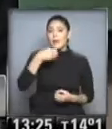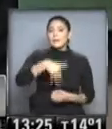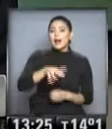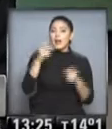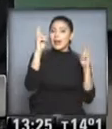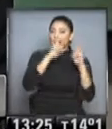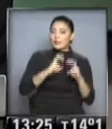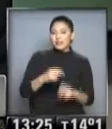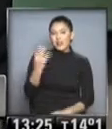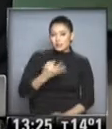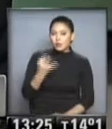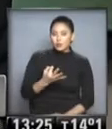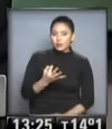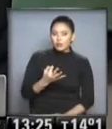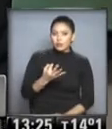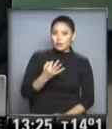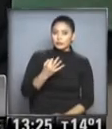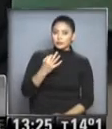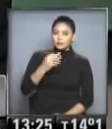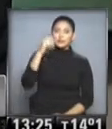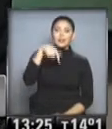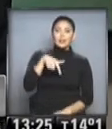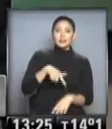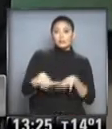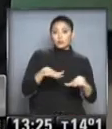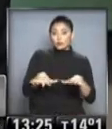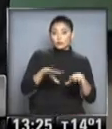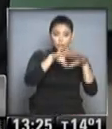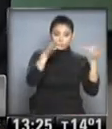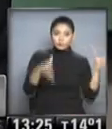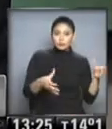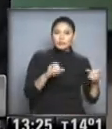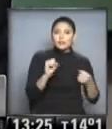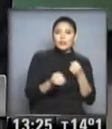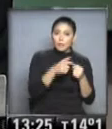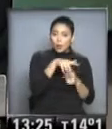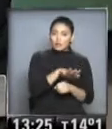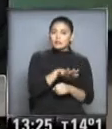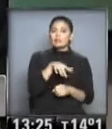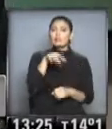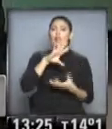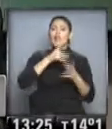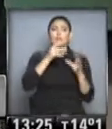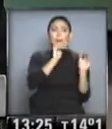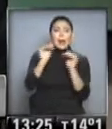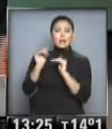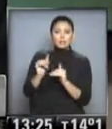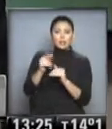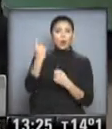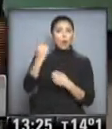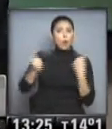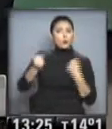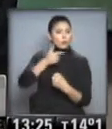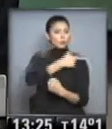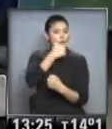a investigar seguramente porque lo que tiene este en este caso al en esta balacera es que la mecánica similar no ir desde un auto y